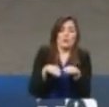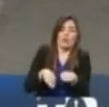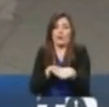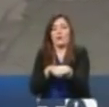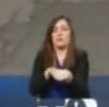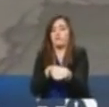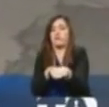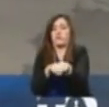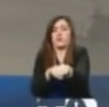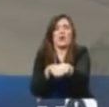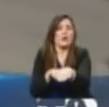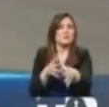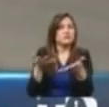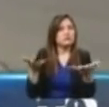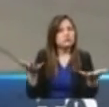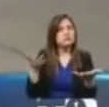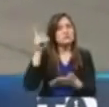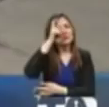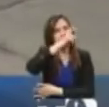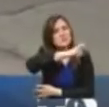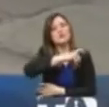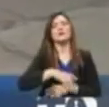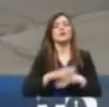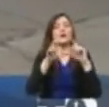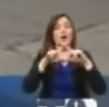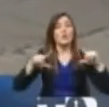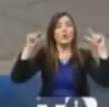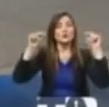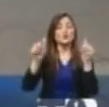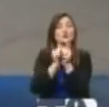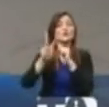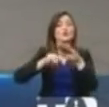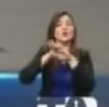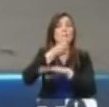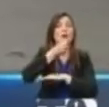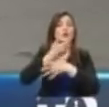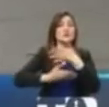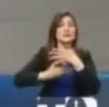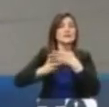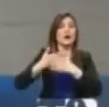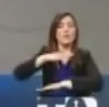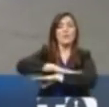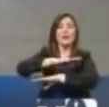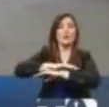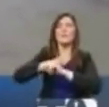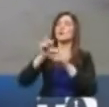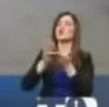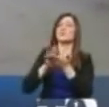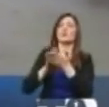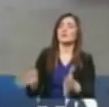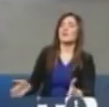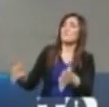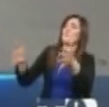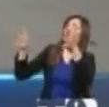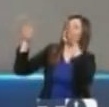este punto, que es bastante transitado. Intersección de la Japón y Unión Nacional de Periodistas, precisamente donde está la plataforma gubernamental de